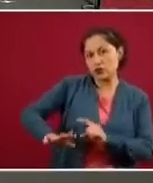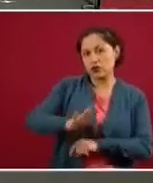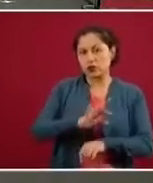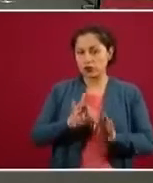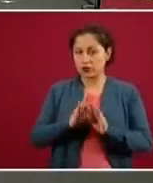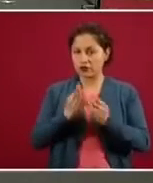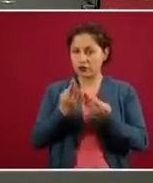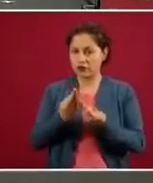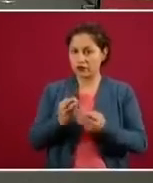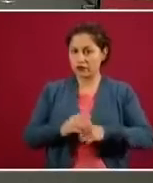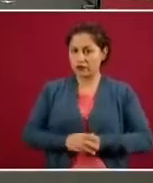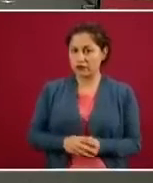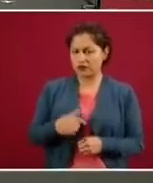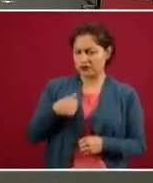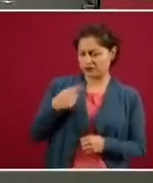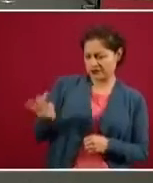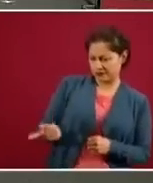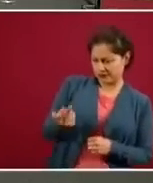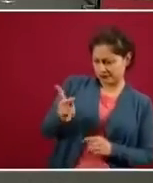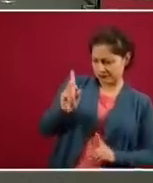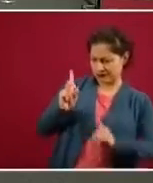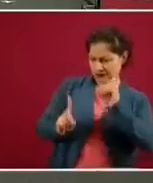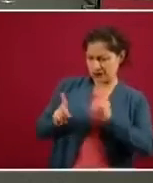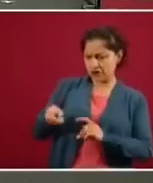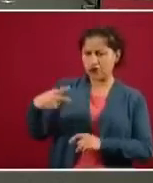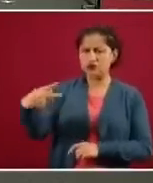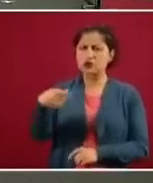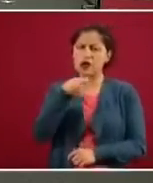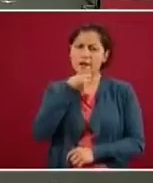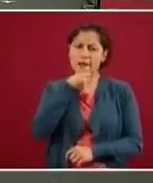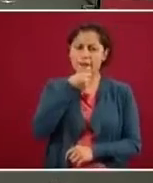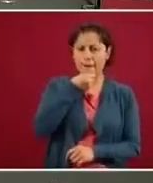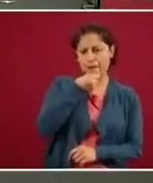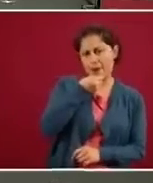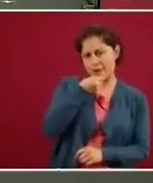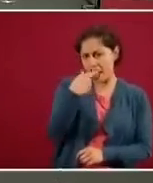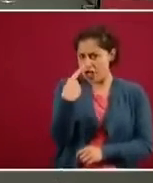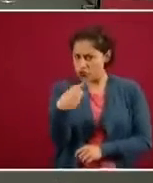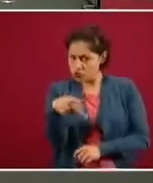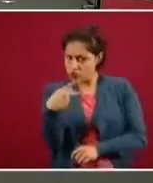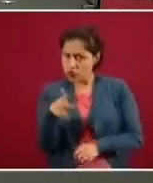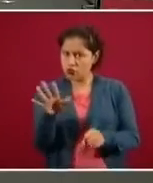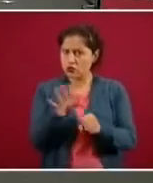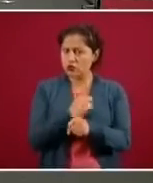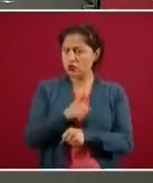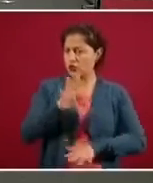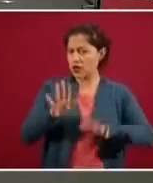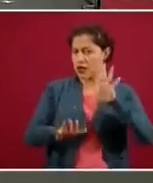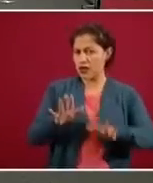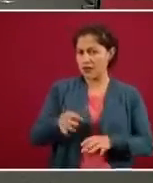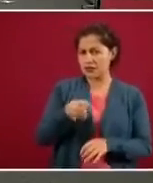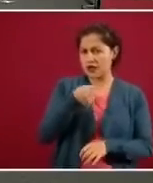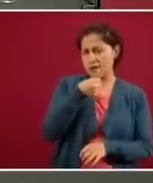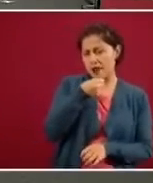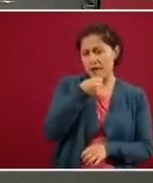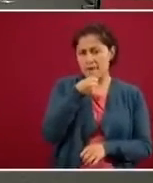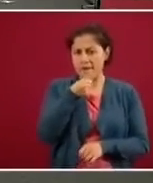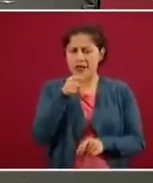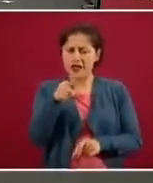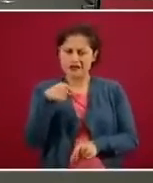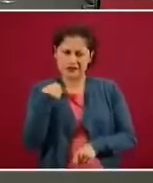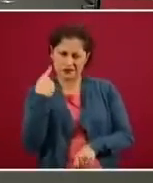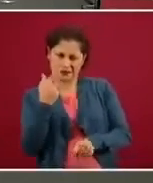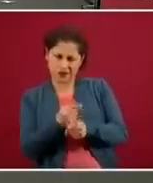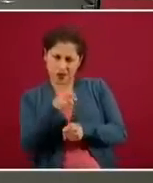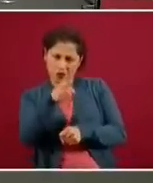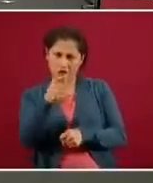tener un micrófono personalizado, un Gavalier? Lo veo para también, a veces sí, a veces lo veo también tocándose, rascándose ahí el